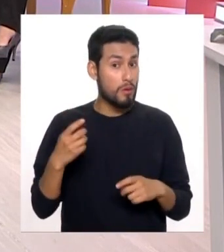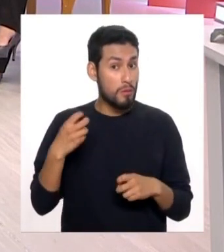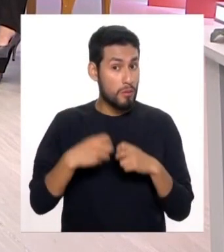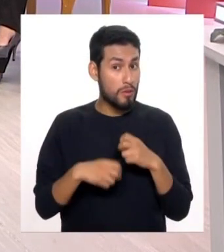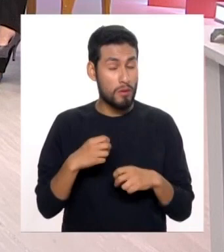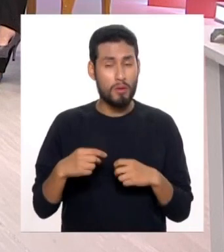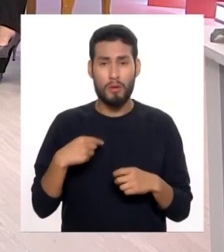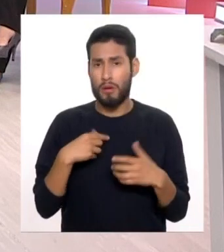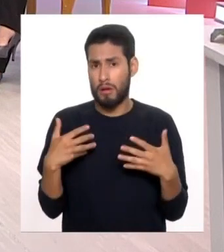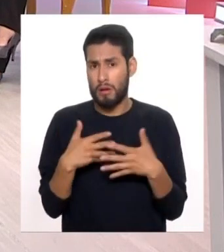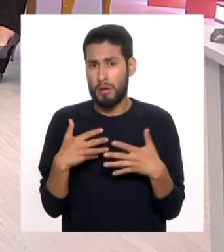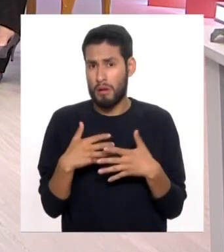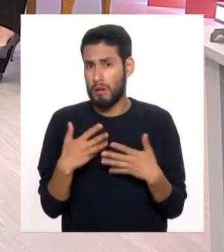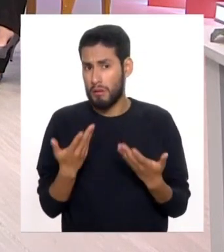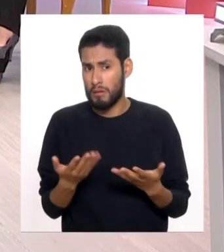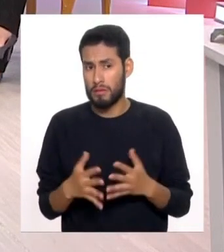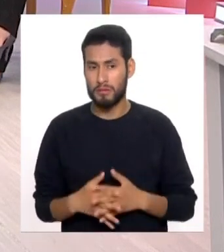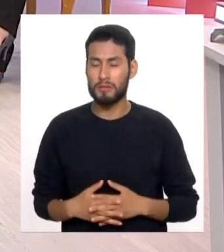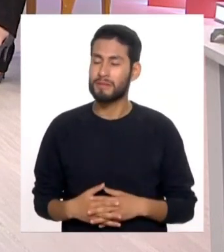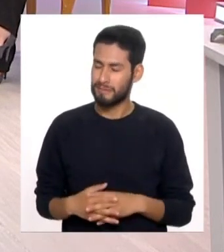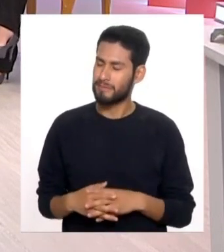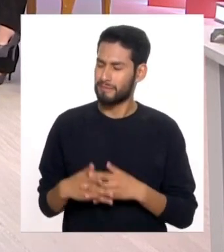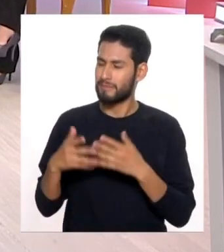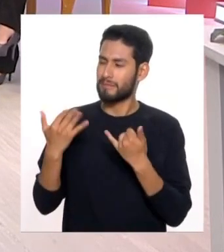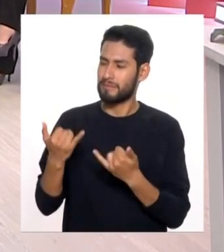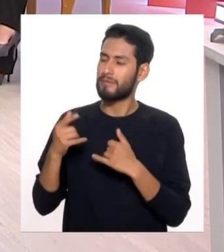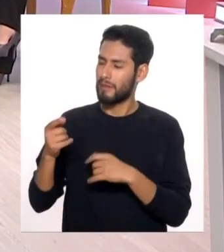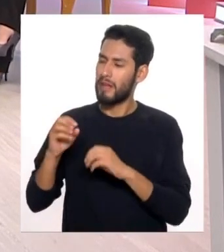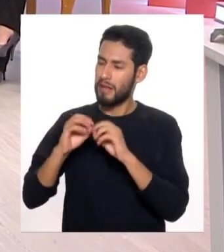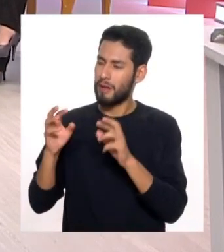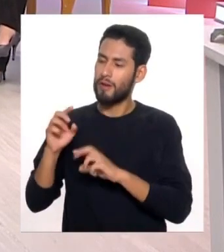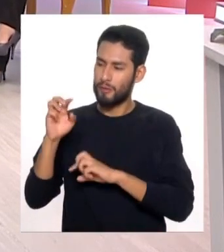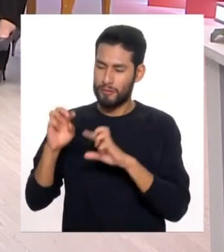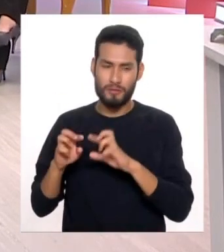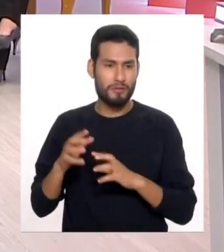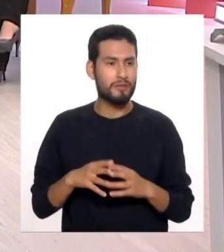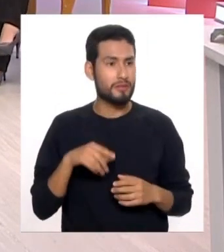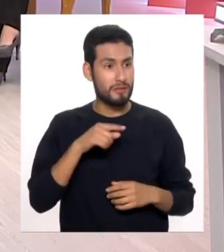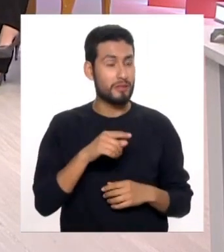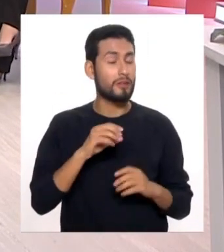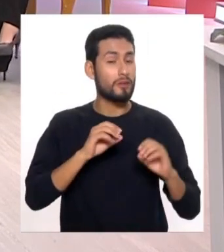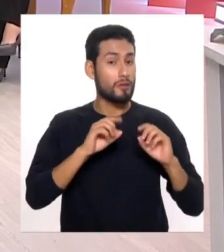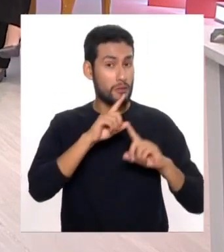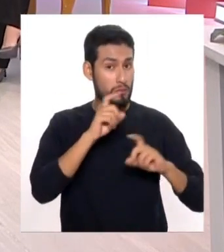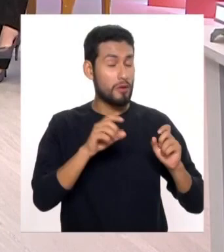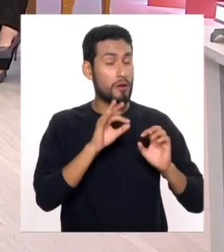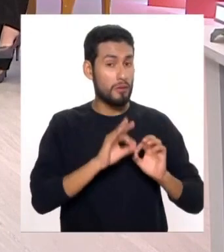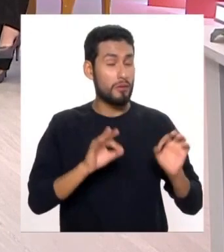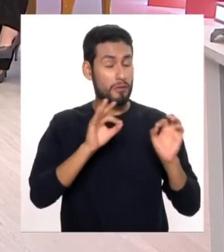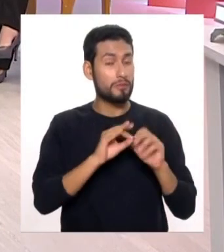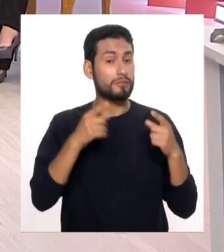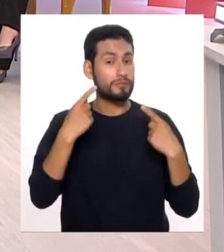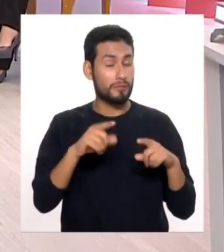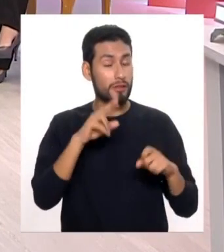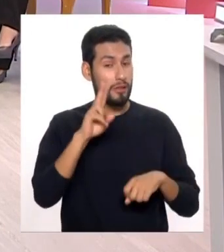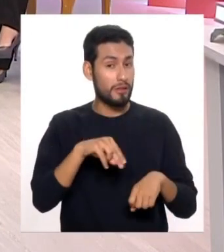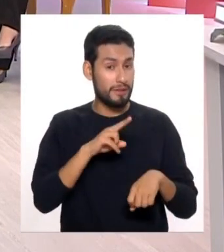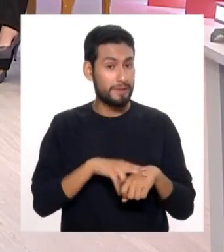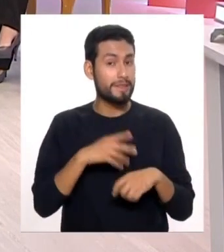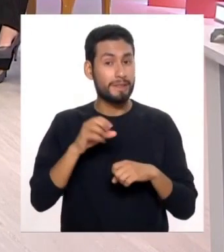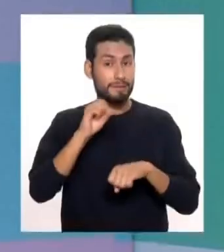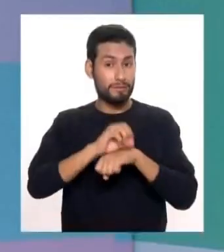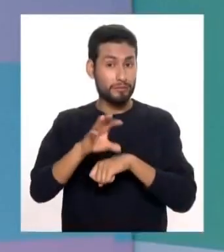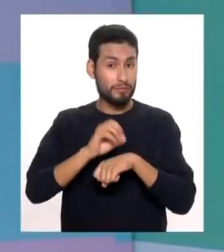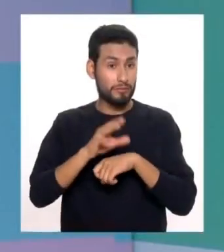tengo un temor todavía. Muy bien, Vanessa, vamos a aclarar tu duda. Es una pregunta muy importante porque suele ocurrir con normalidad y el